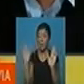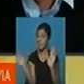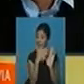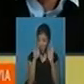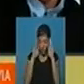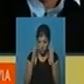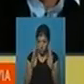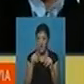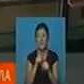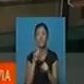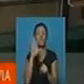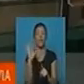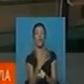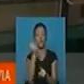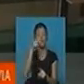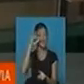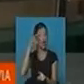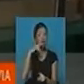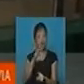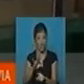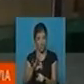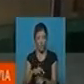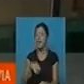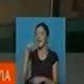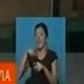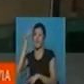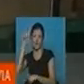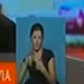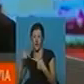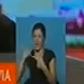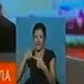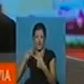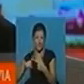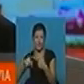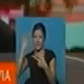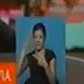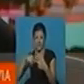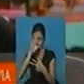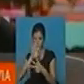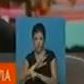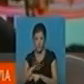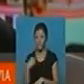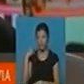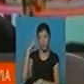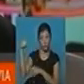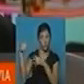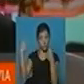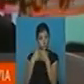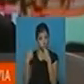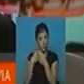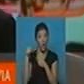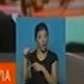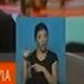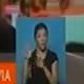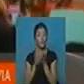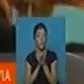gran logro de Evo Morales, que no ha sucedido eso en Venezuela, no ha sucedido en la Argentina, no ha sucedido en Brasil. Coincido absolutamente con lo que dice Martín en relación